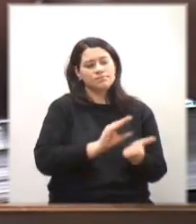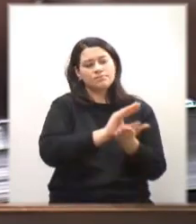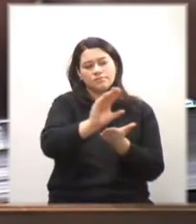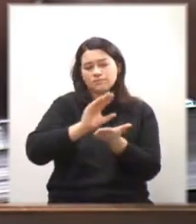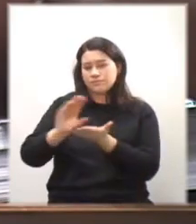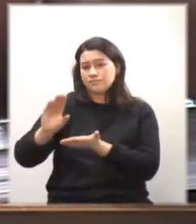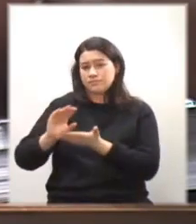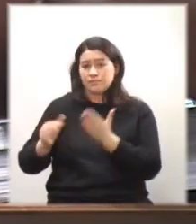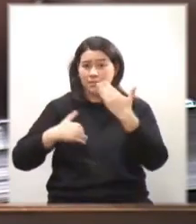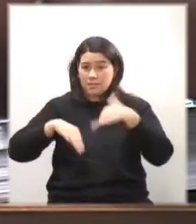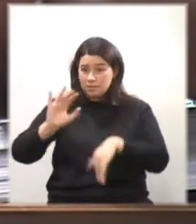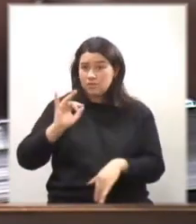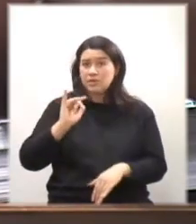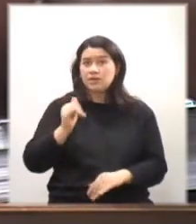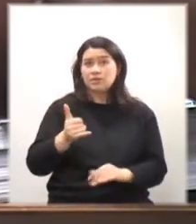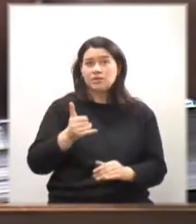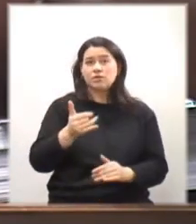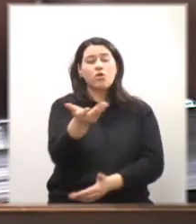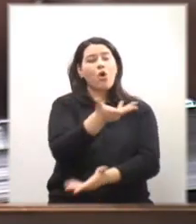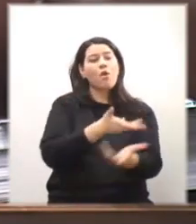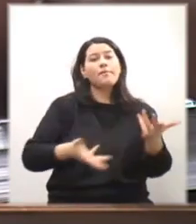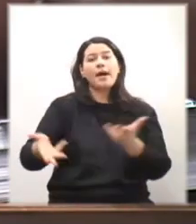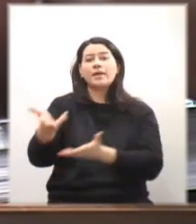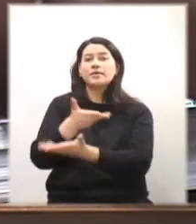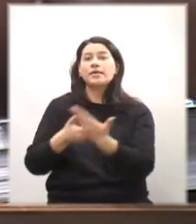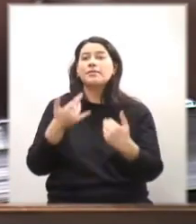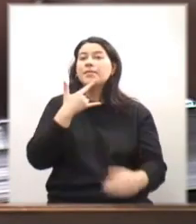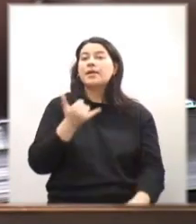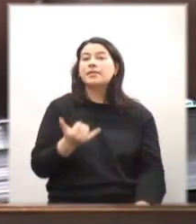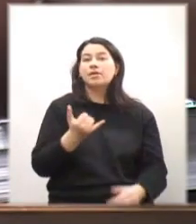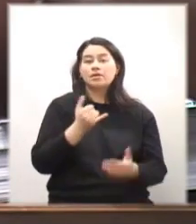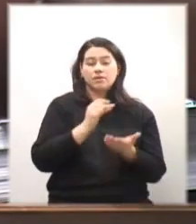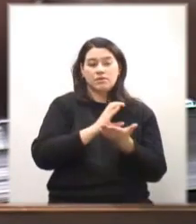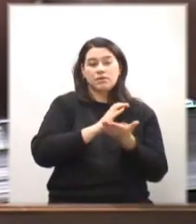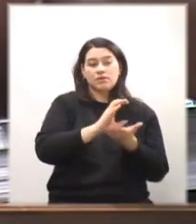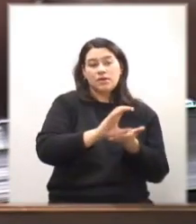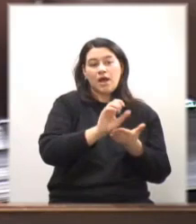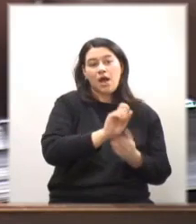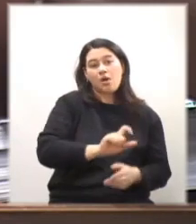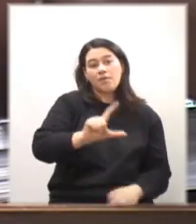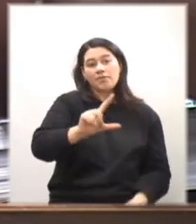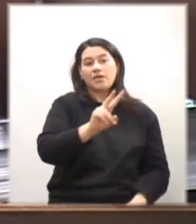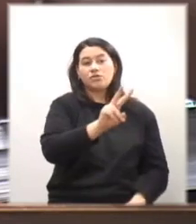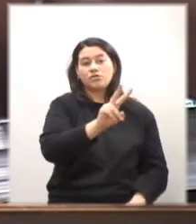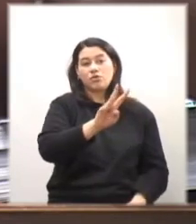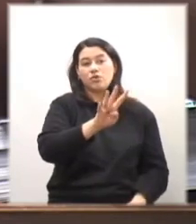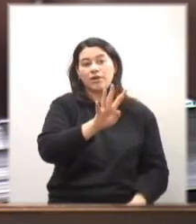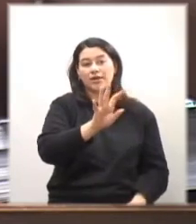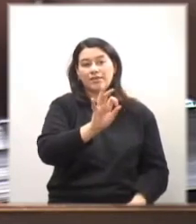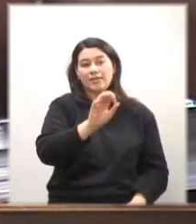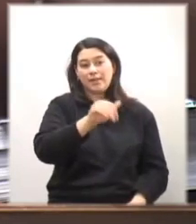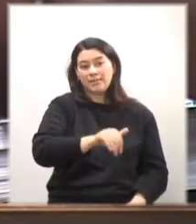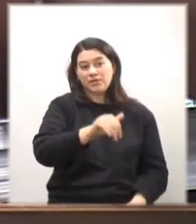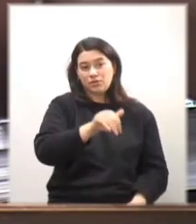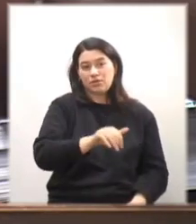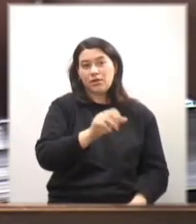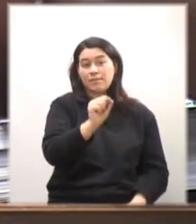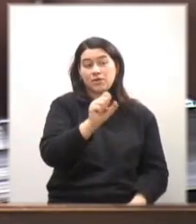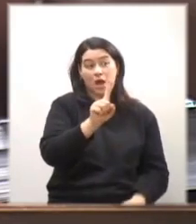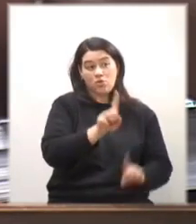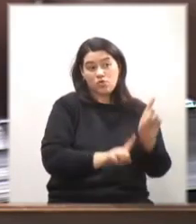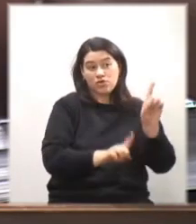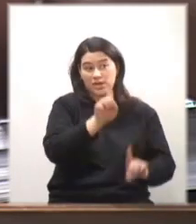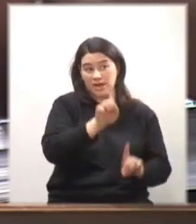recursos mayormente se comparten, como lo son los redirigidos al incremento de 240 millones de pesos en